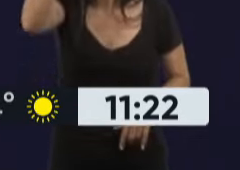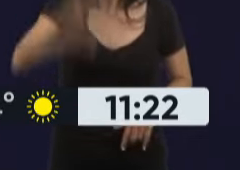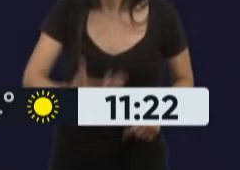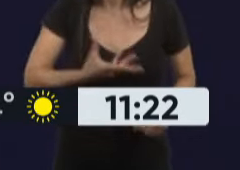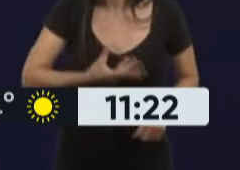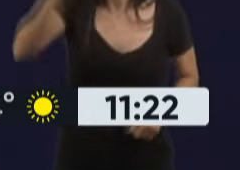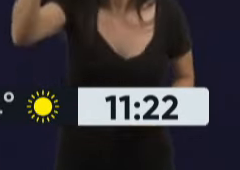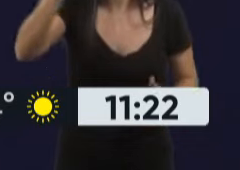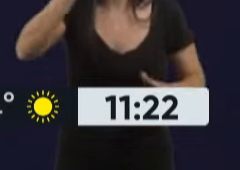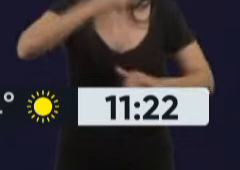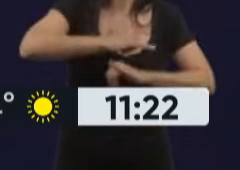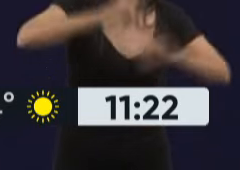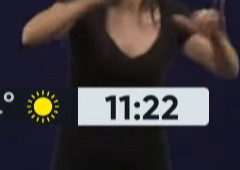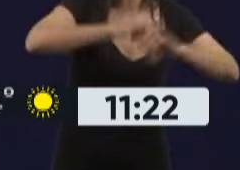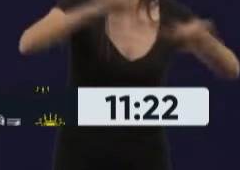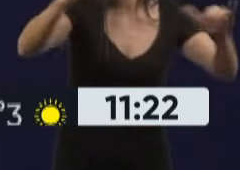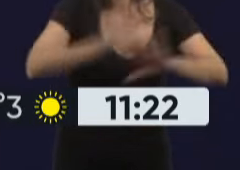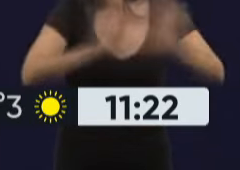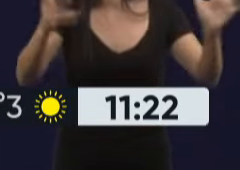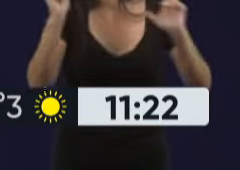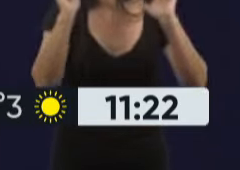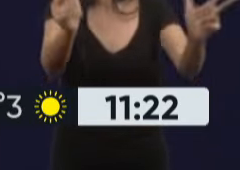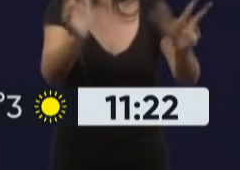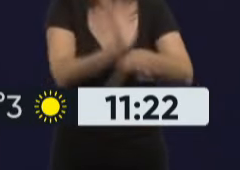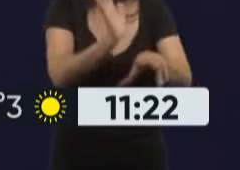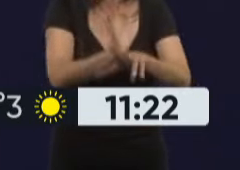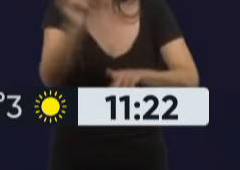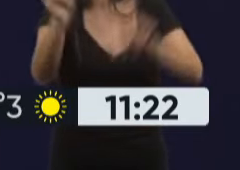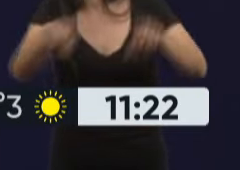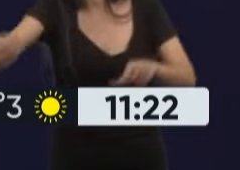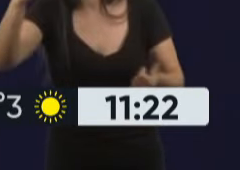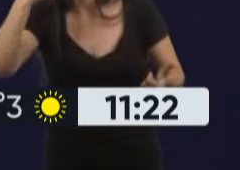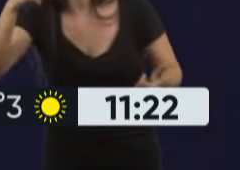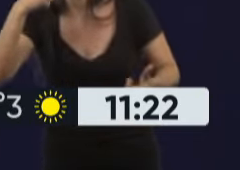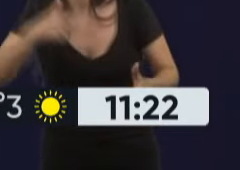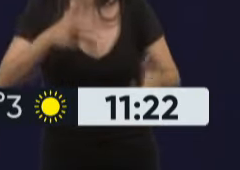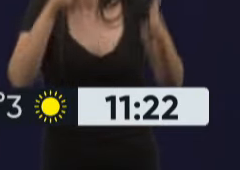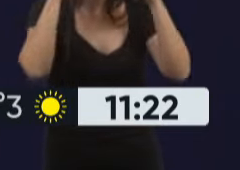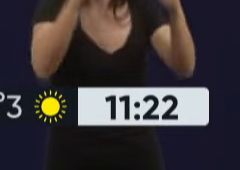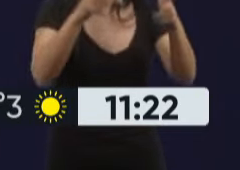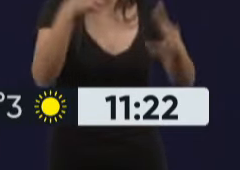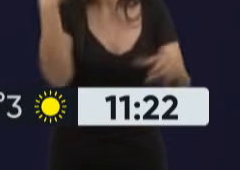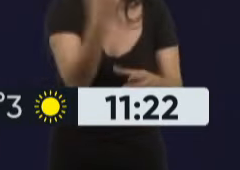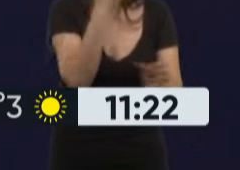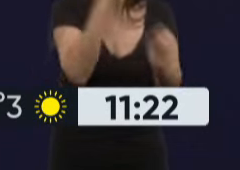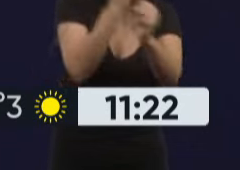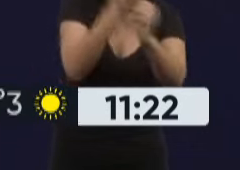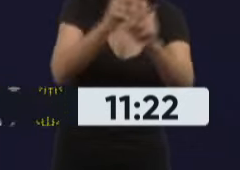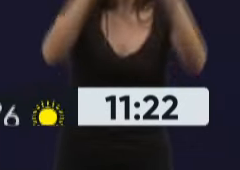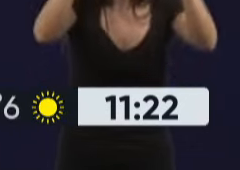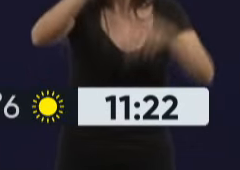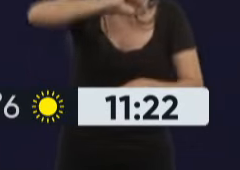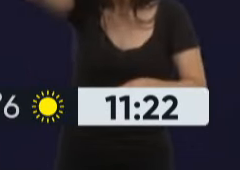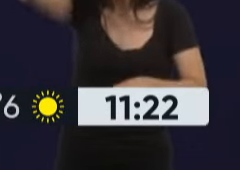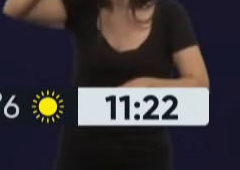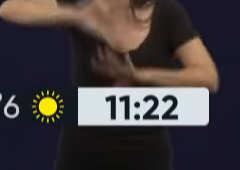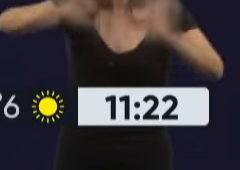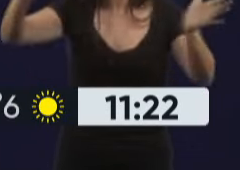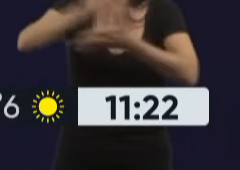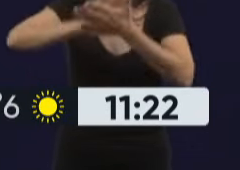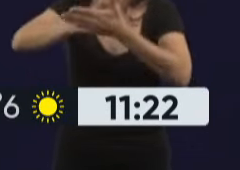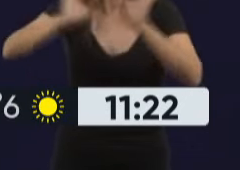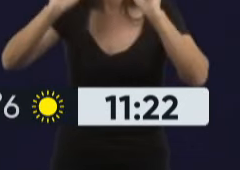allá de alguna de algún de algún comentario malicioso dije que el trabajo en términos de inflación estaba terminado por qué Porque